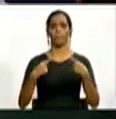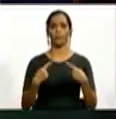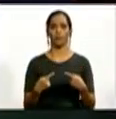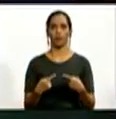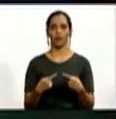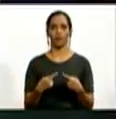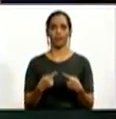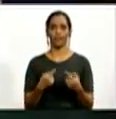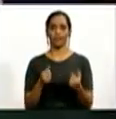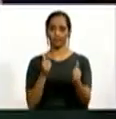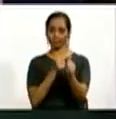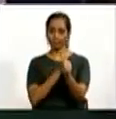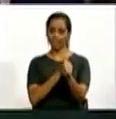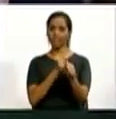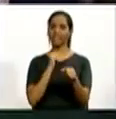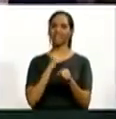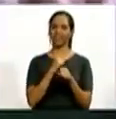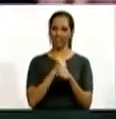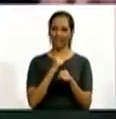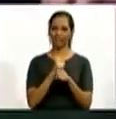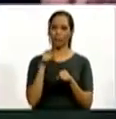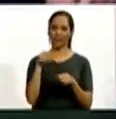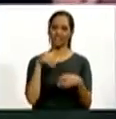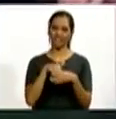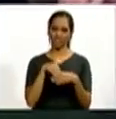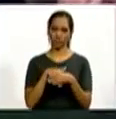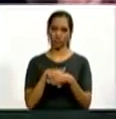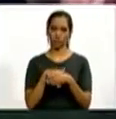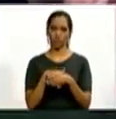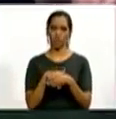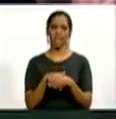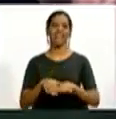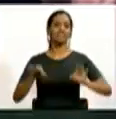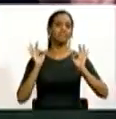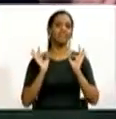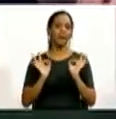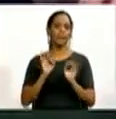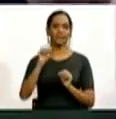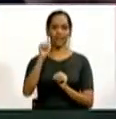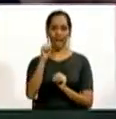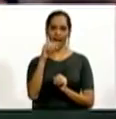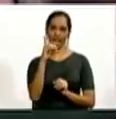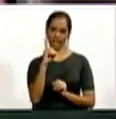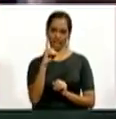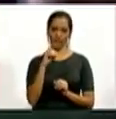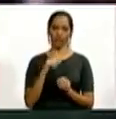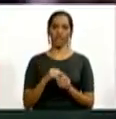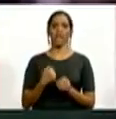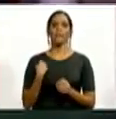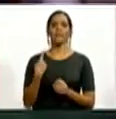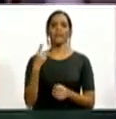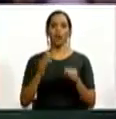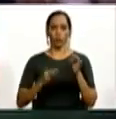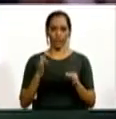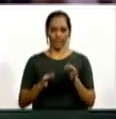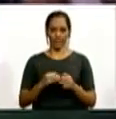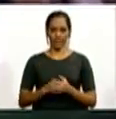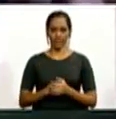tras bastidores están trabajando para esa elección. Fundamentalmente Acción Democrática y Primero